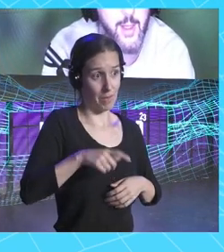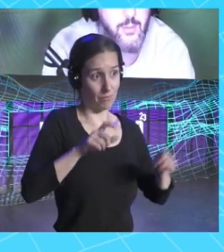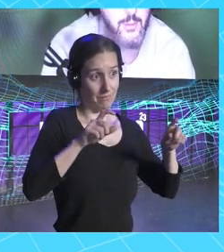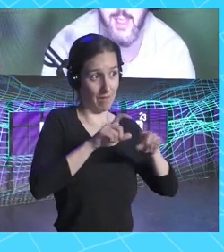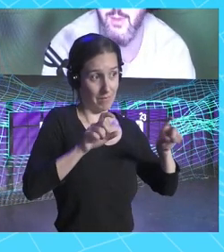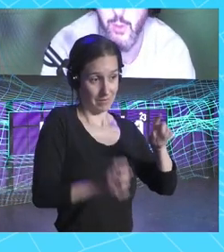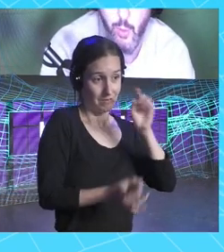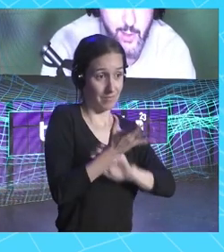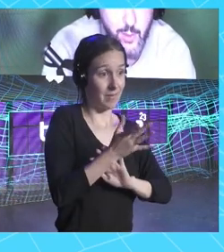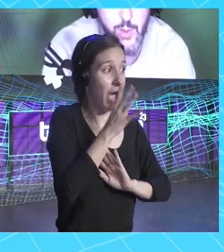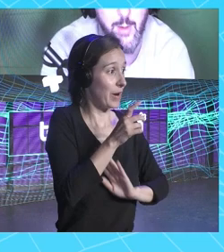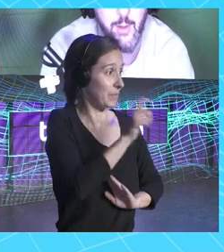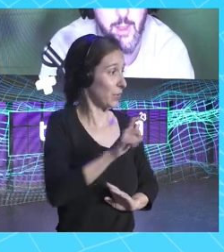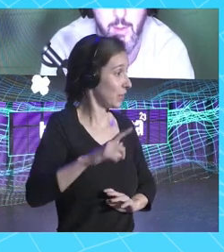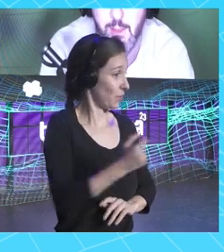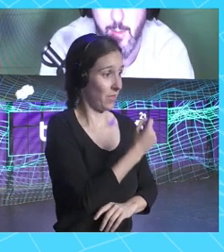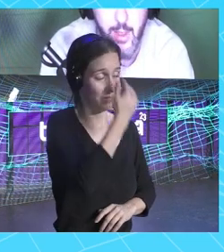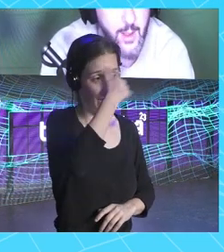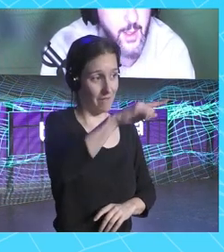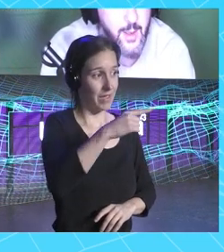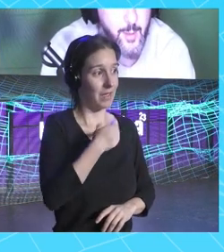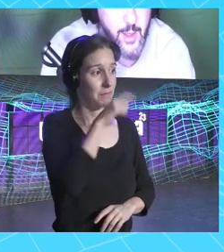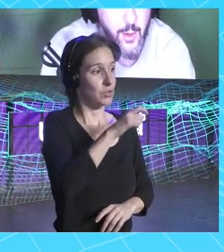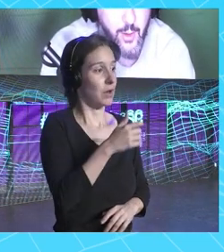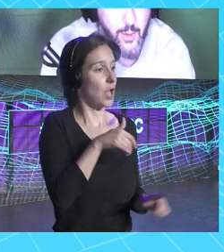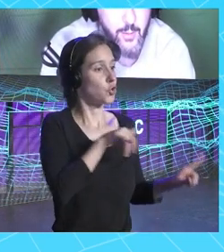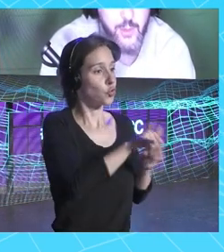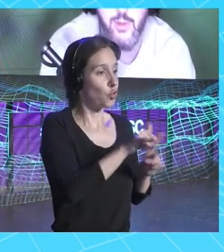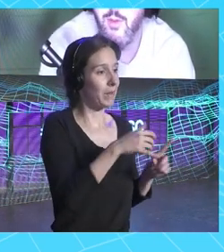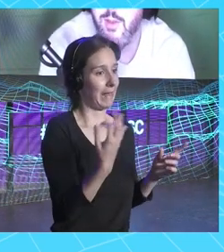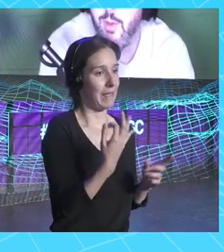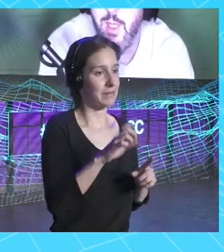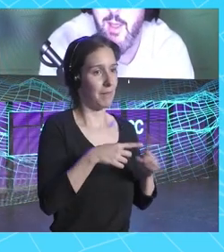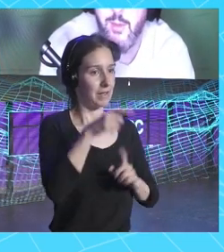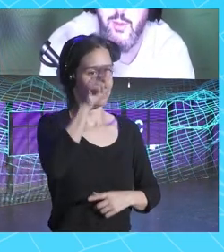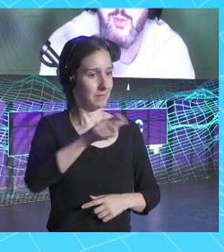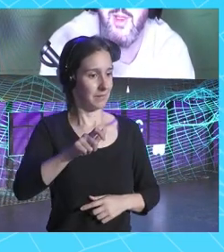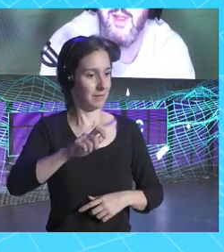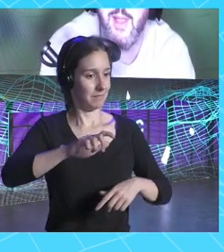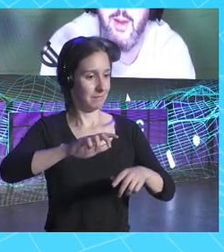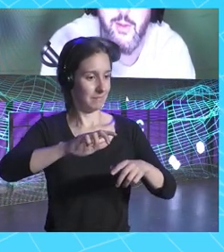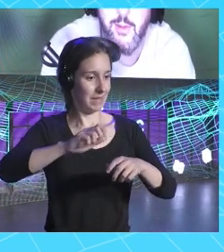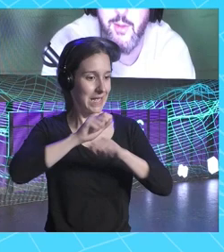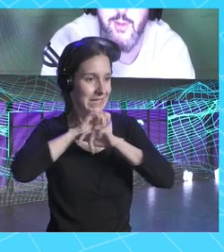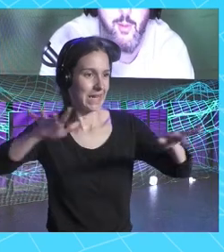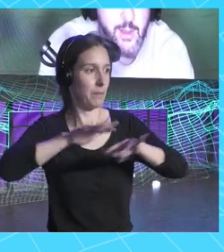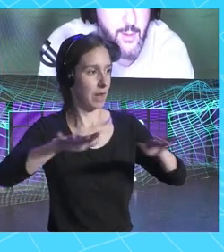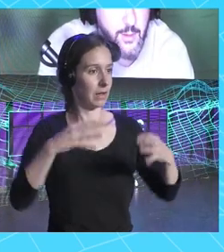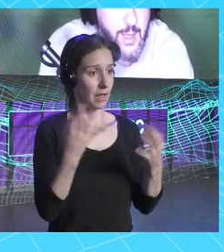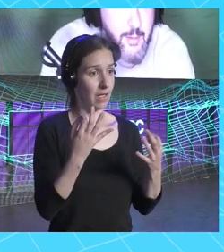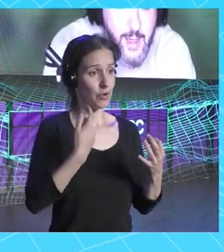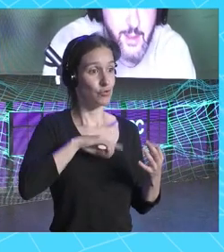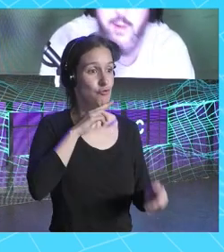que es un youtuber todo el mundo sabe lo que es un streamer pero pues nosotros en su día pues tuvimos que inventarnos los nombres no